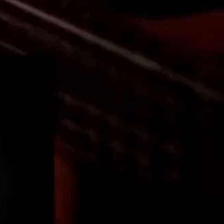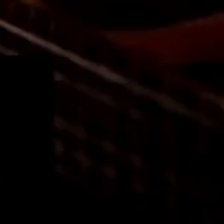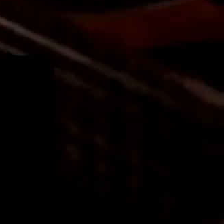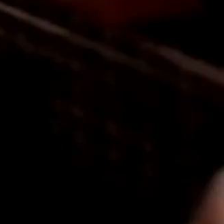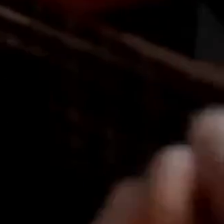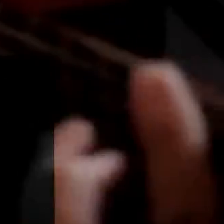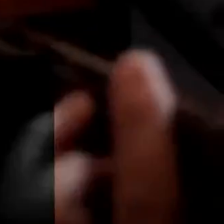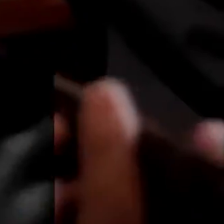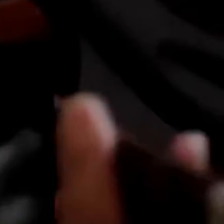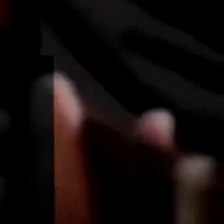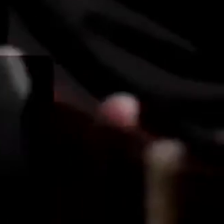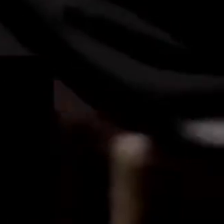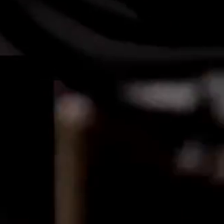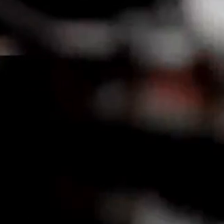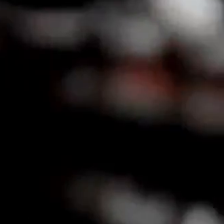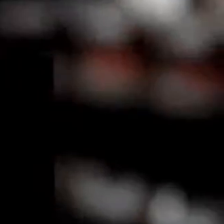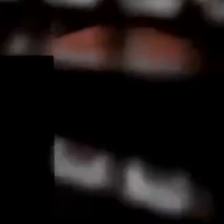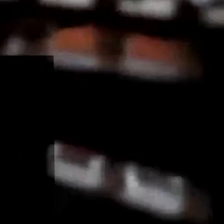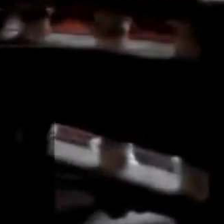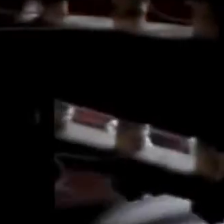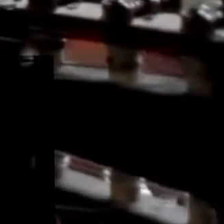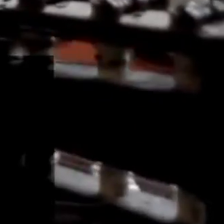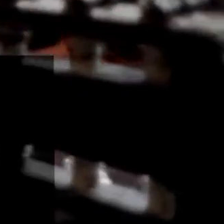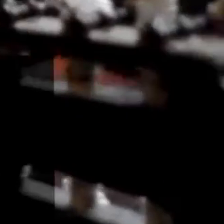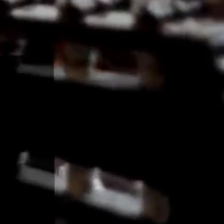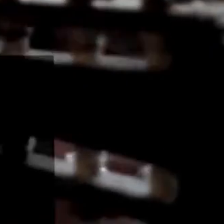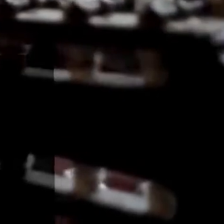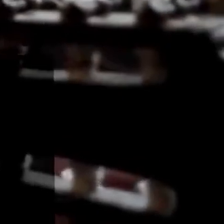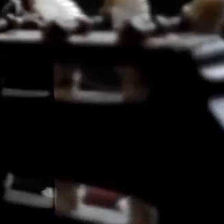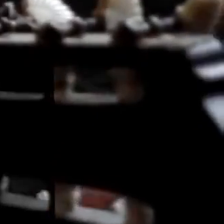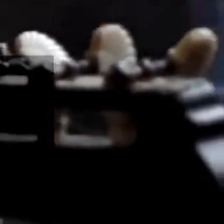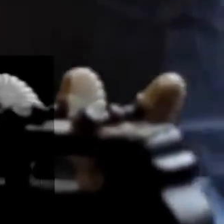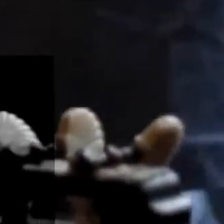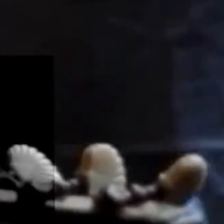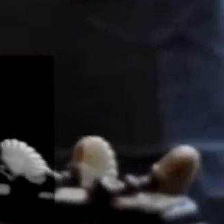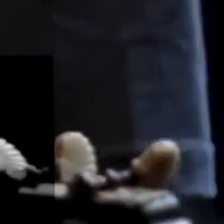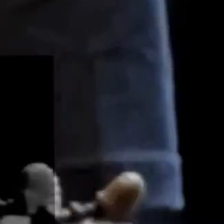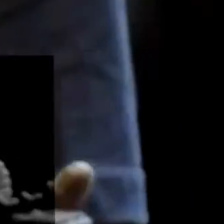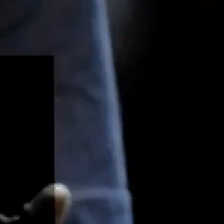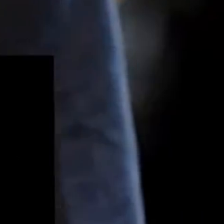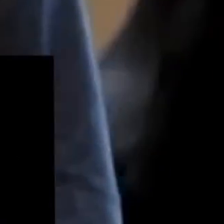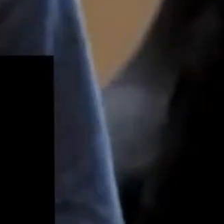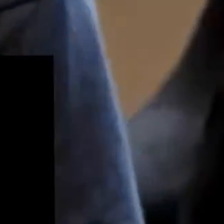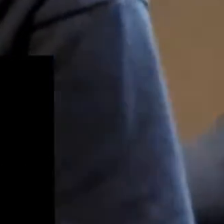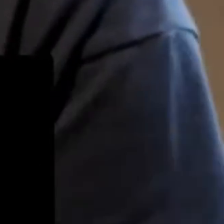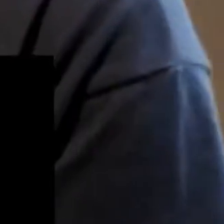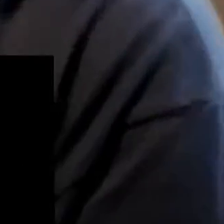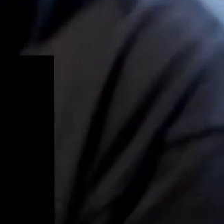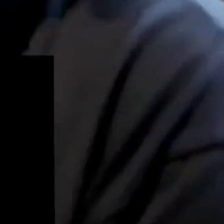morena hermosa. Y si no puedo con cueca, con refalosas. Te lleno hasta los corpiños